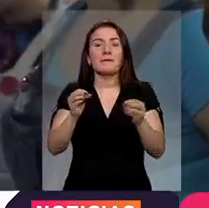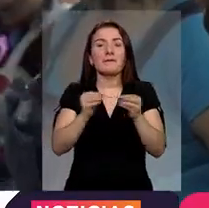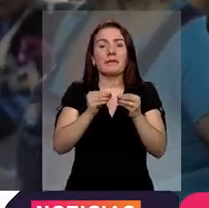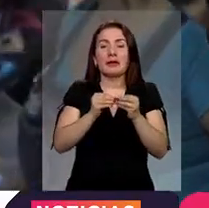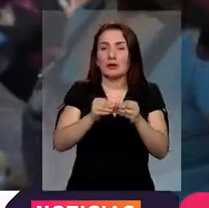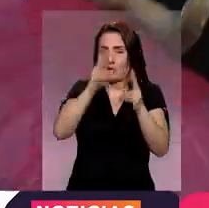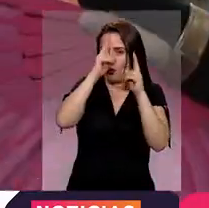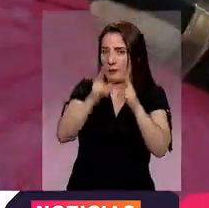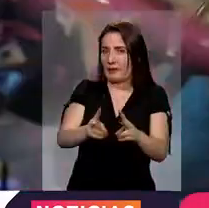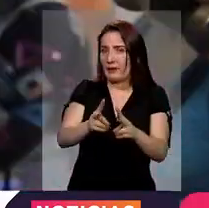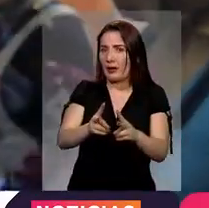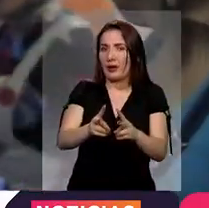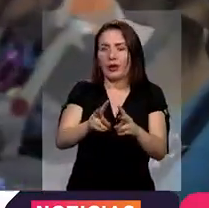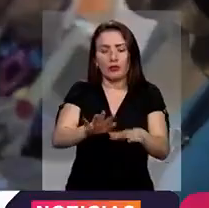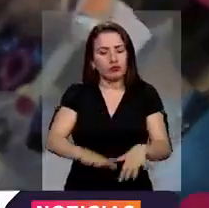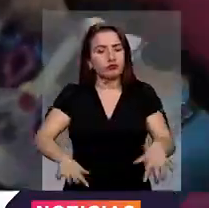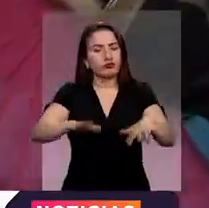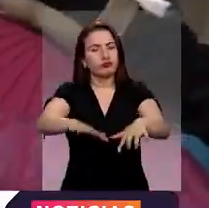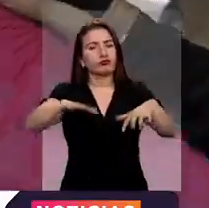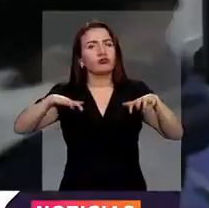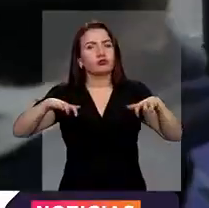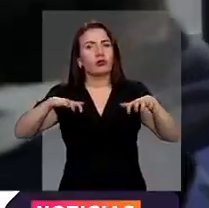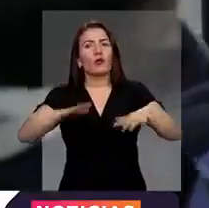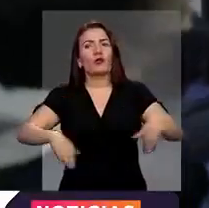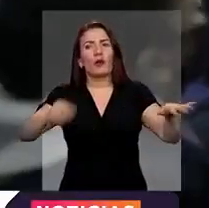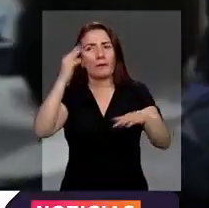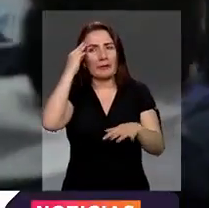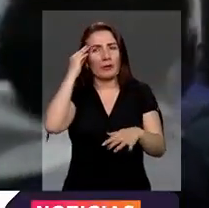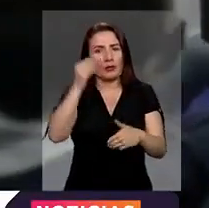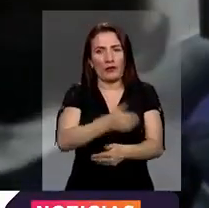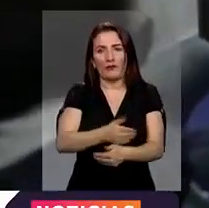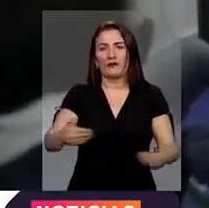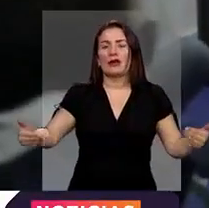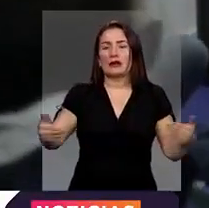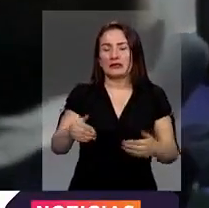del Homenaje, una sala expositiva de las memorias de la infancia de los niños que asistan.